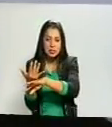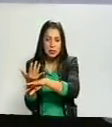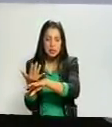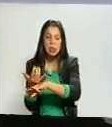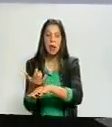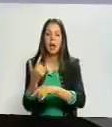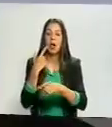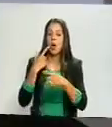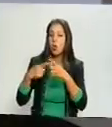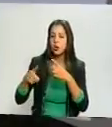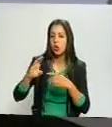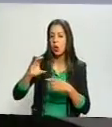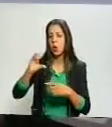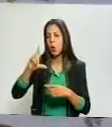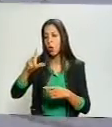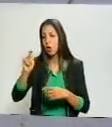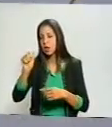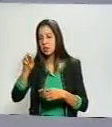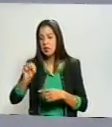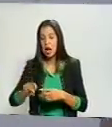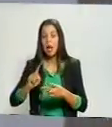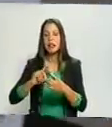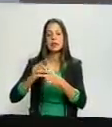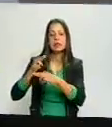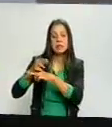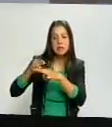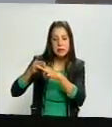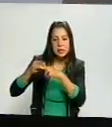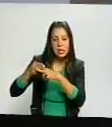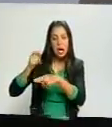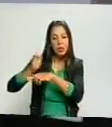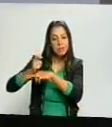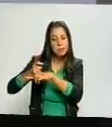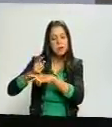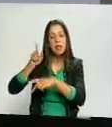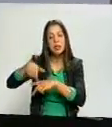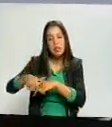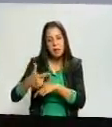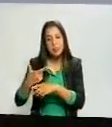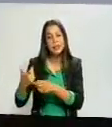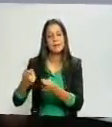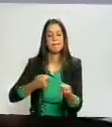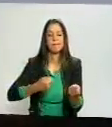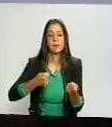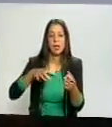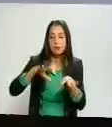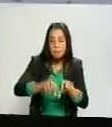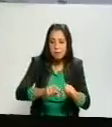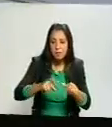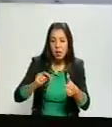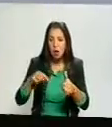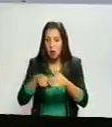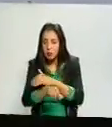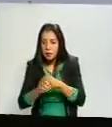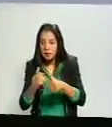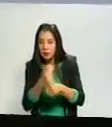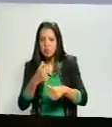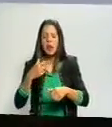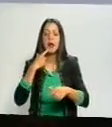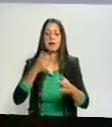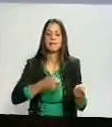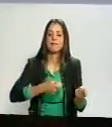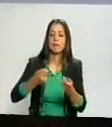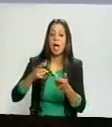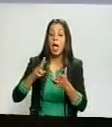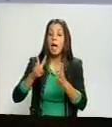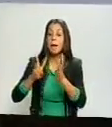en coltán, en bauxita, en hierro, para tener las inversiones necesarias para poder incrementar la